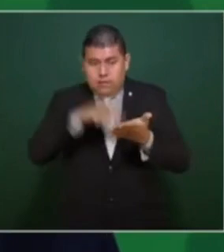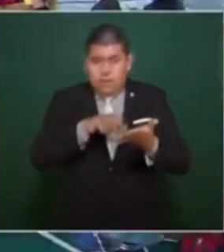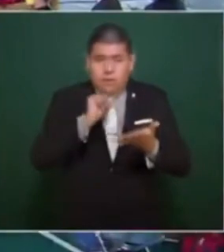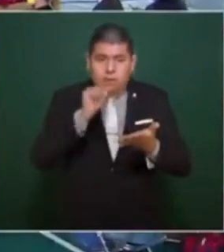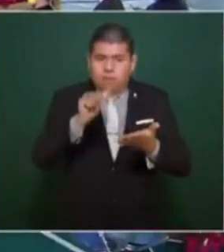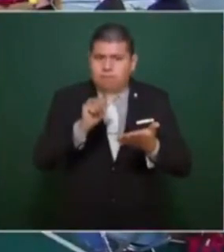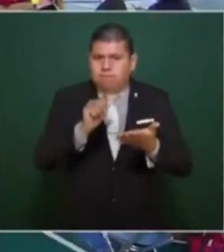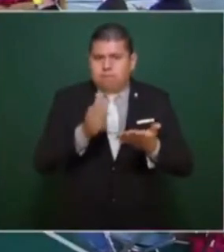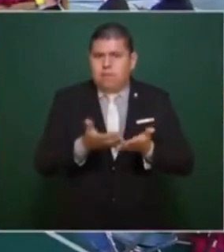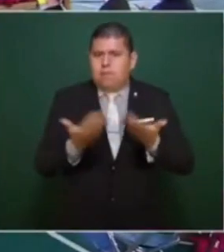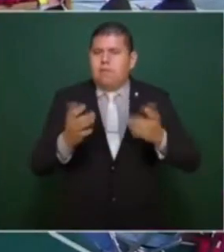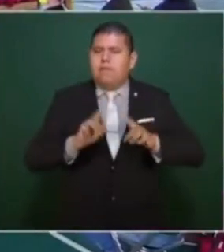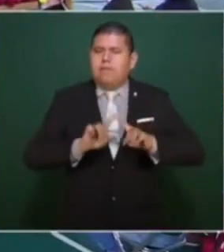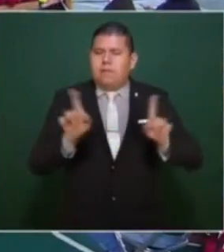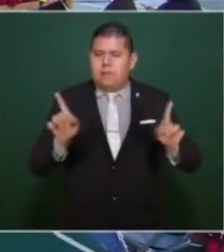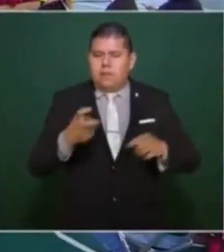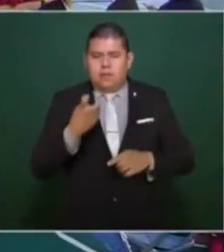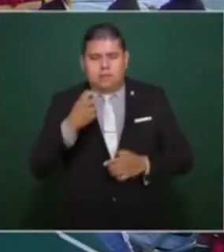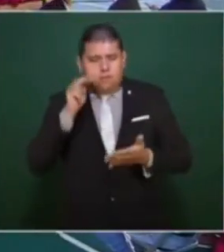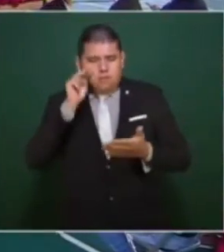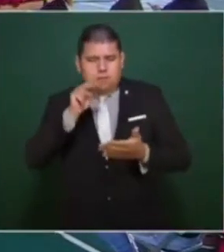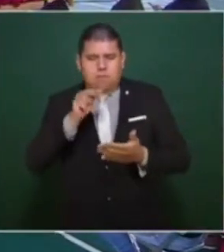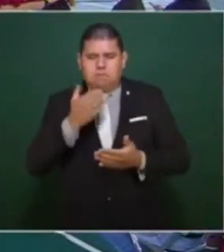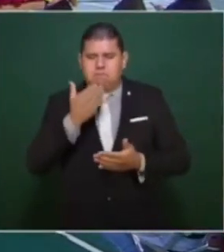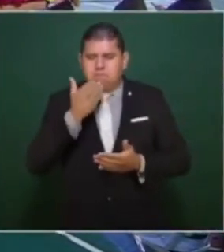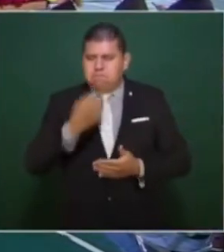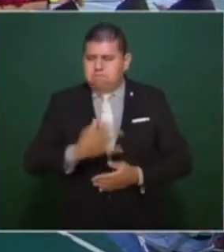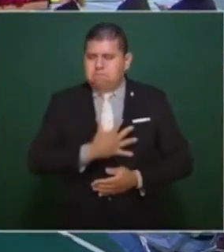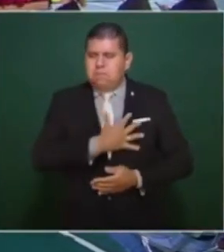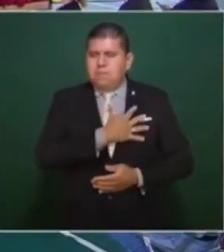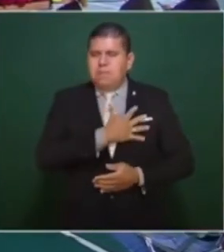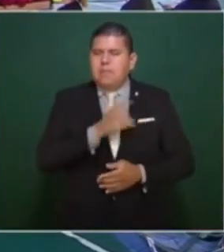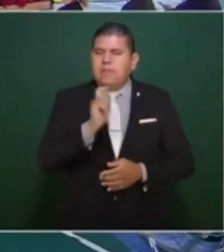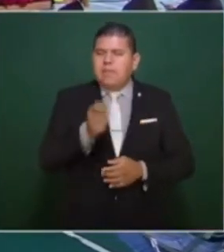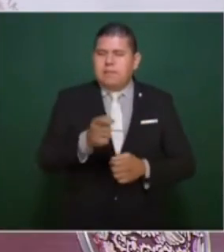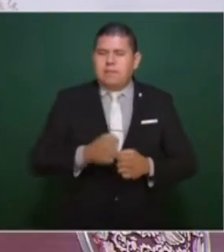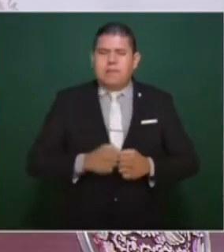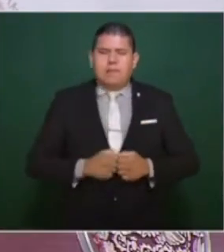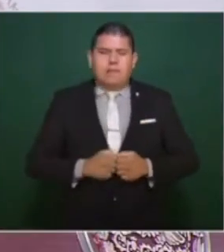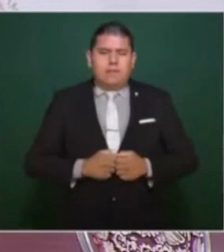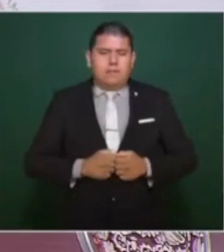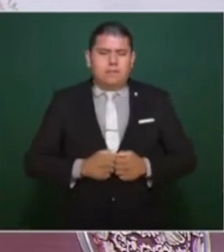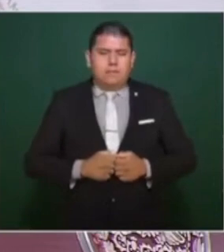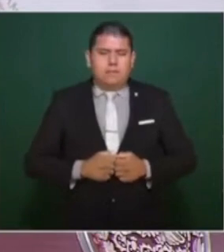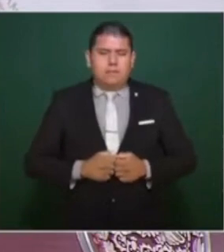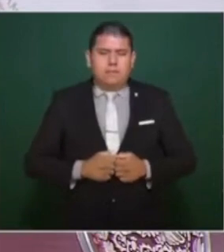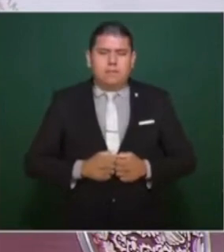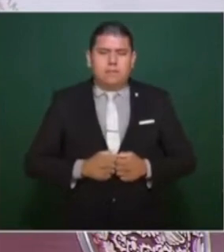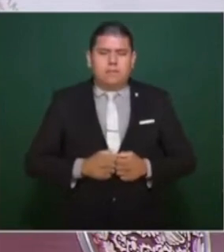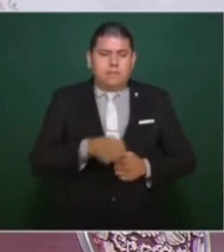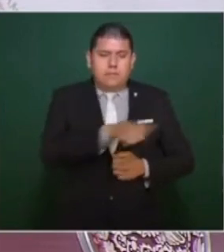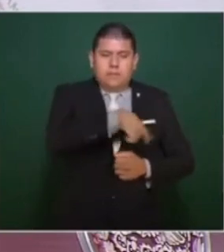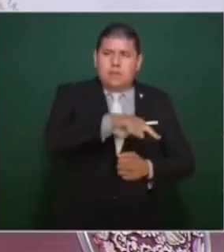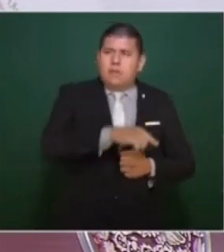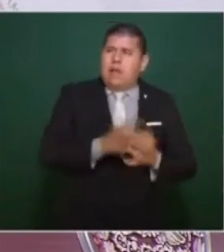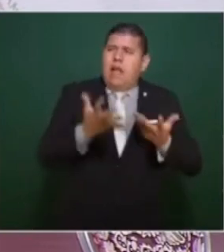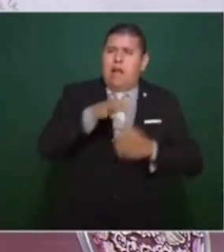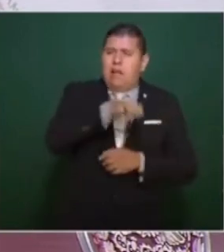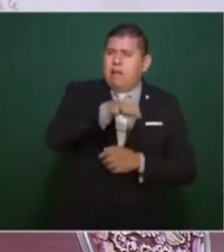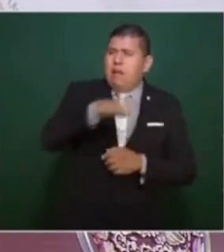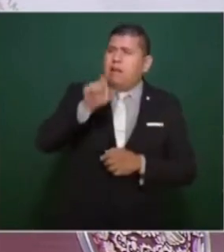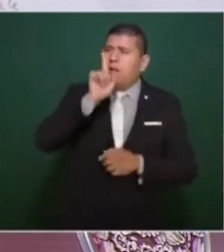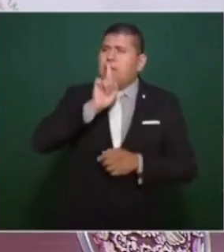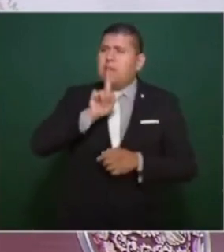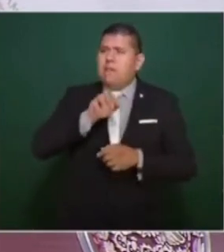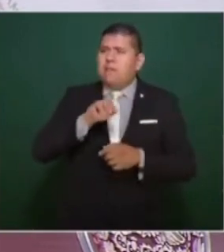alentador, porque también ya esto ya no les funciona. ¿Por qué no